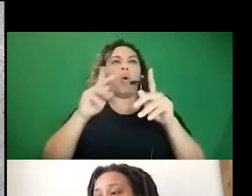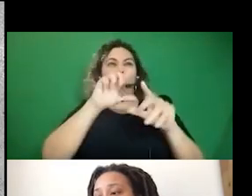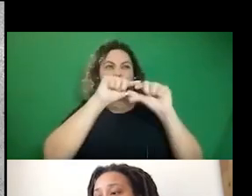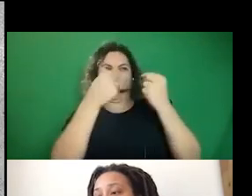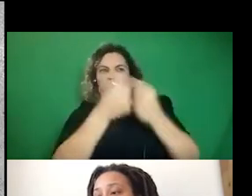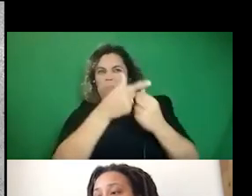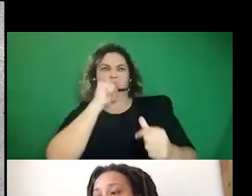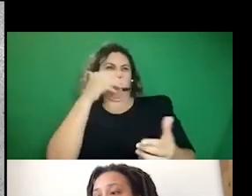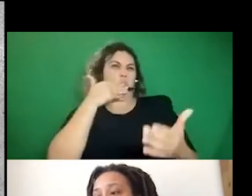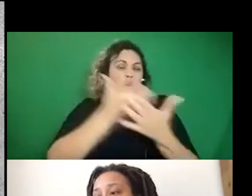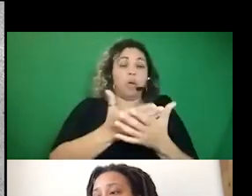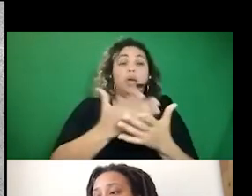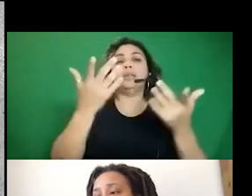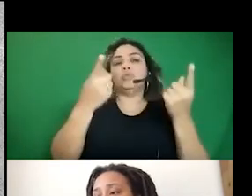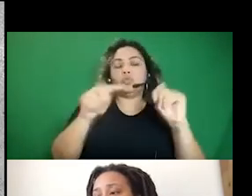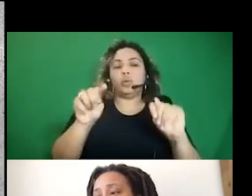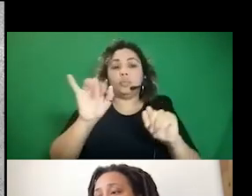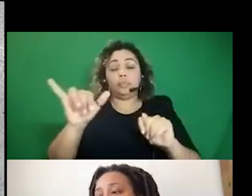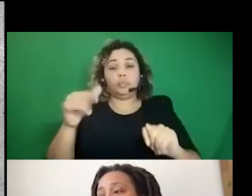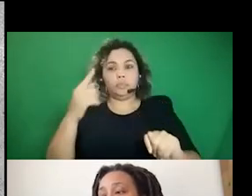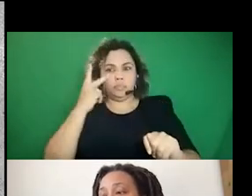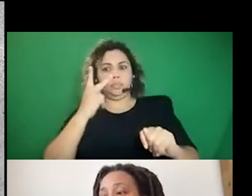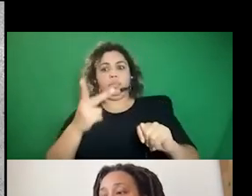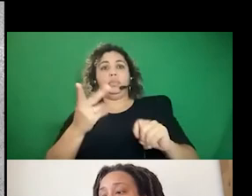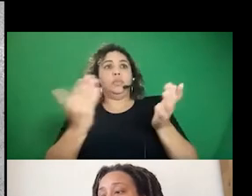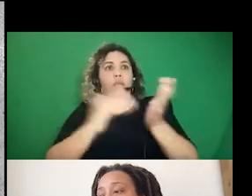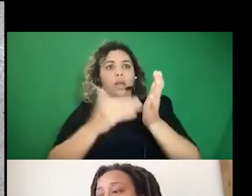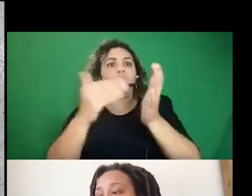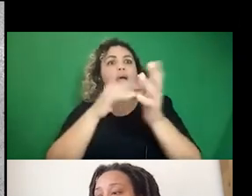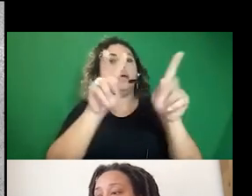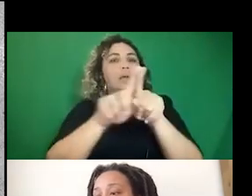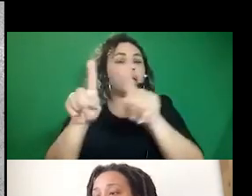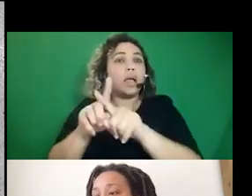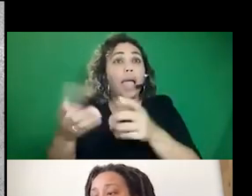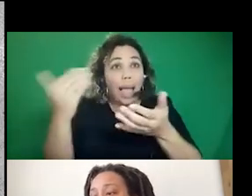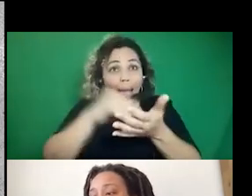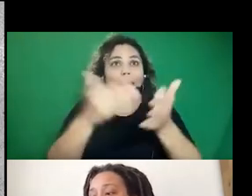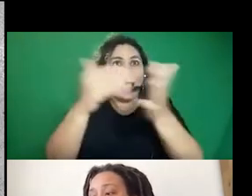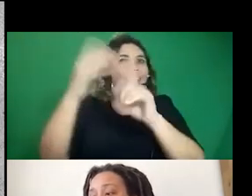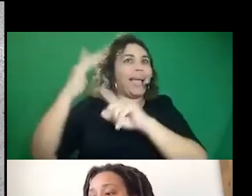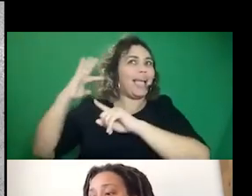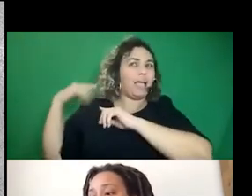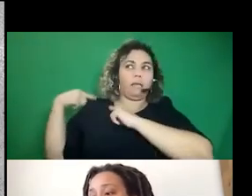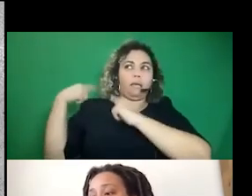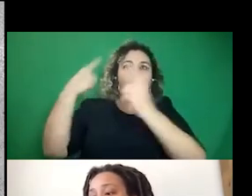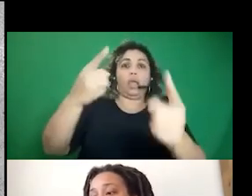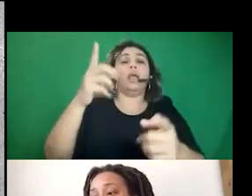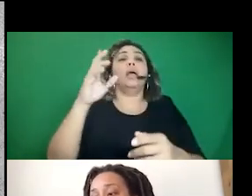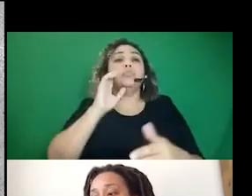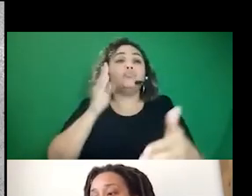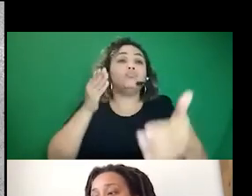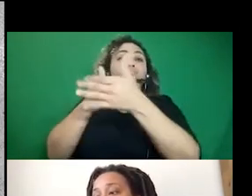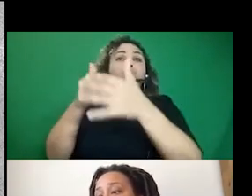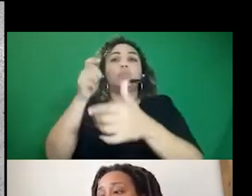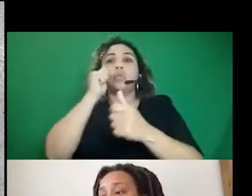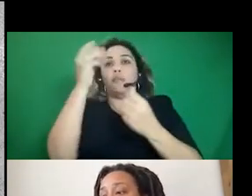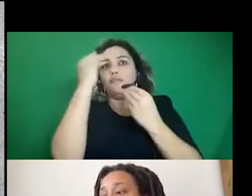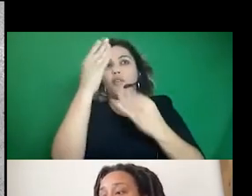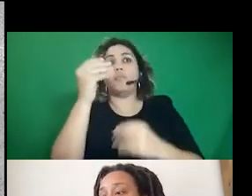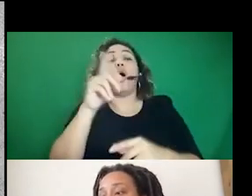entonces creo que vemos esto una y otra vez cuando